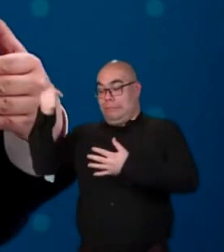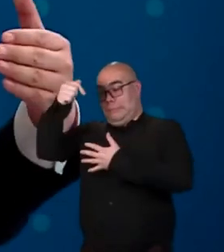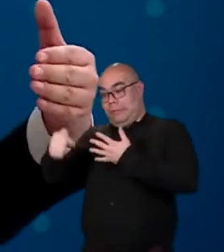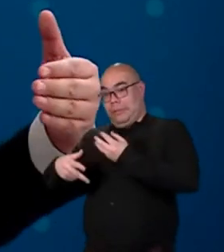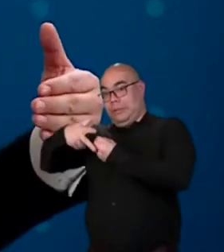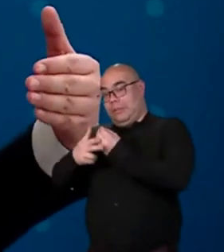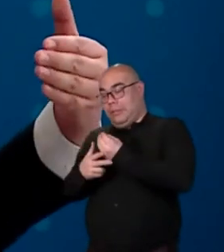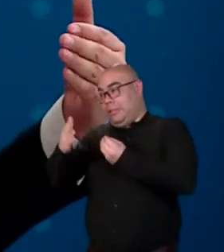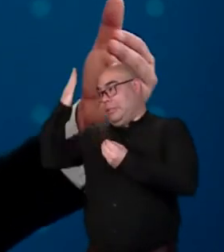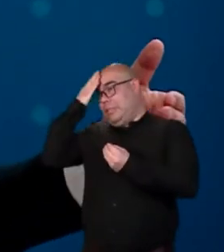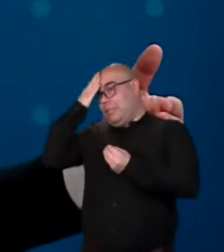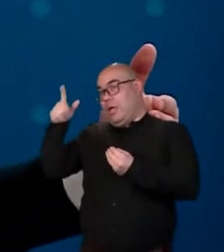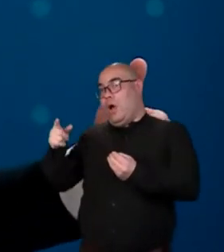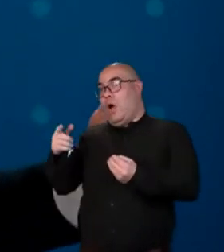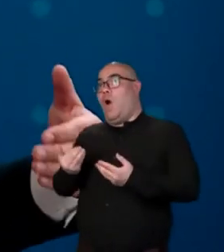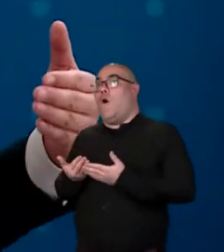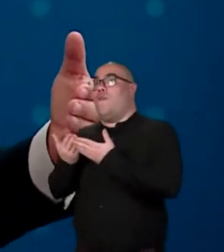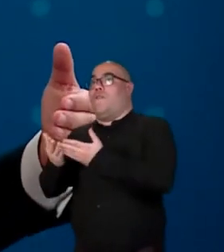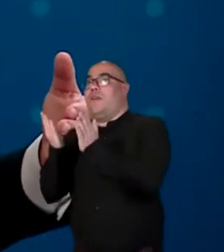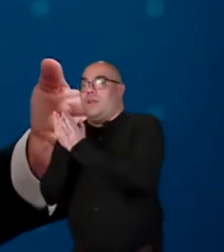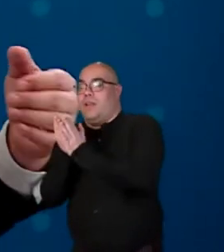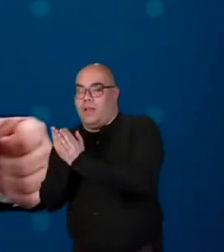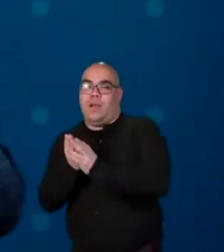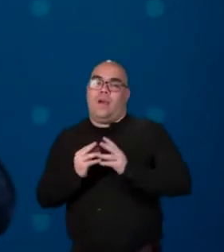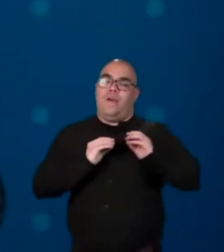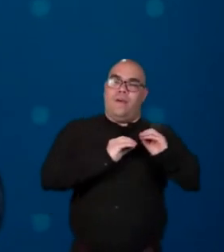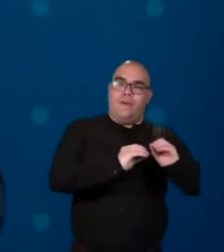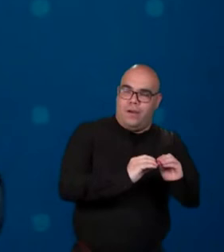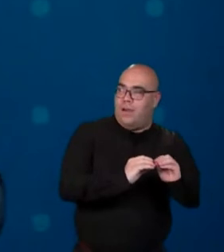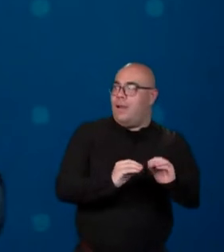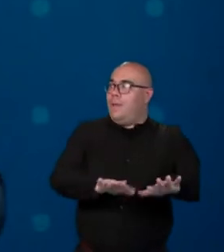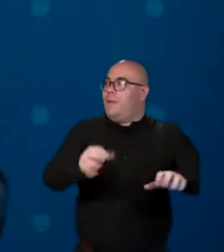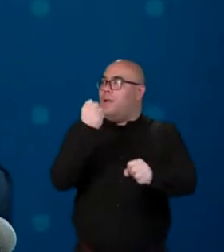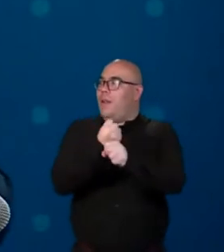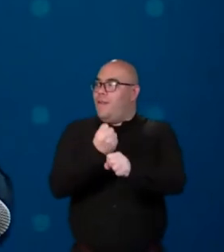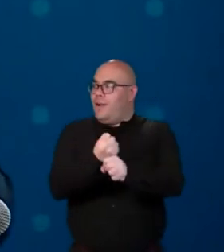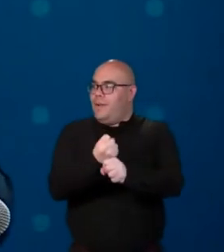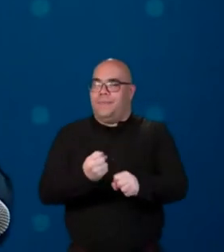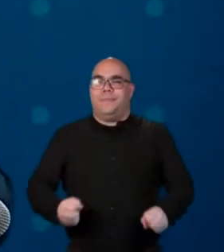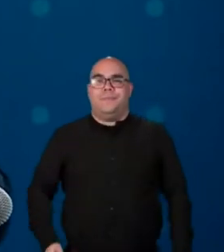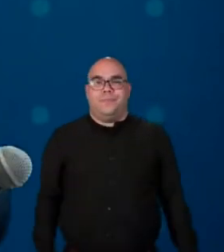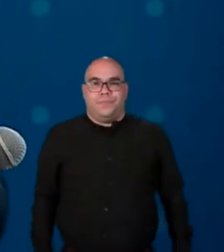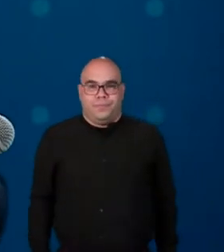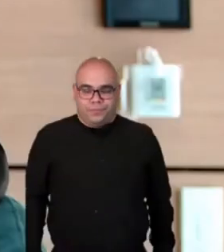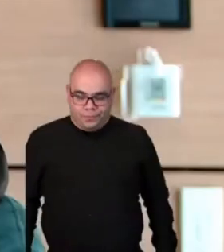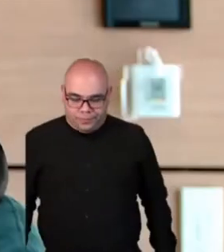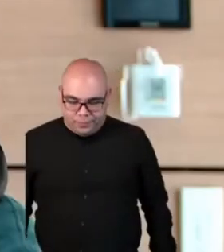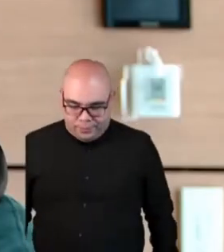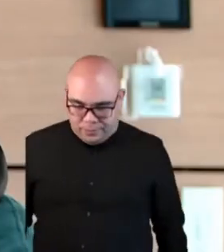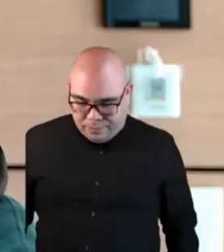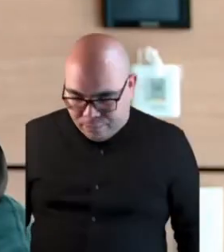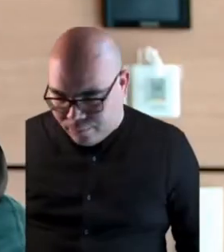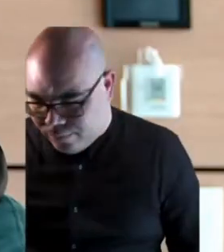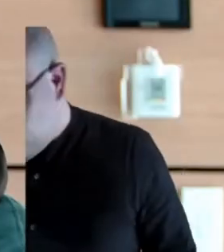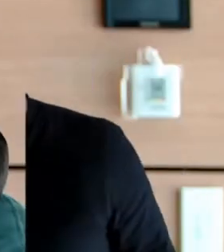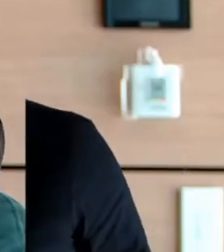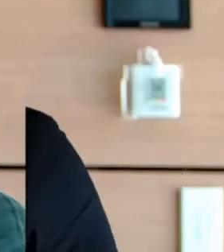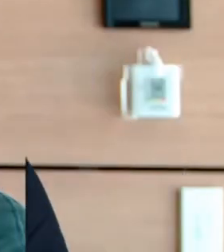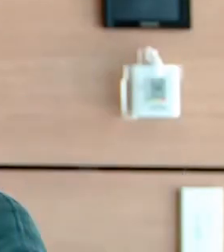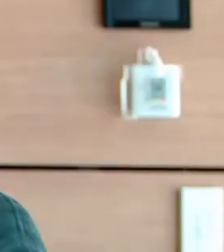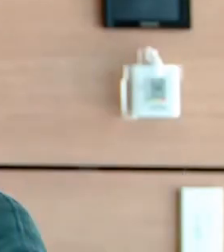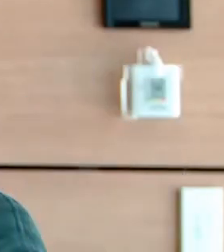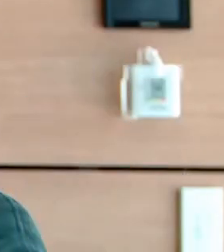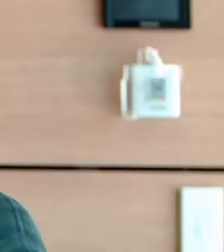oferta educativa la formativa y el mercado laboral esa es una excelente pregunta a ver qué más yo creo que